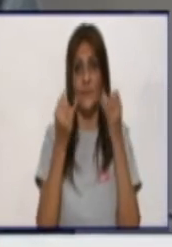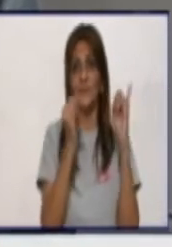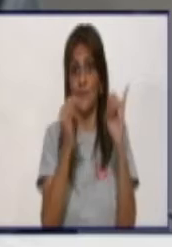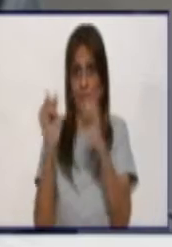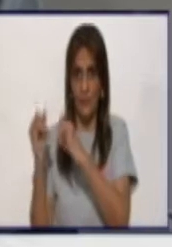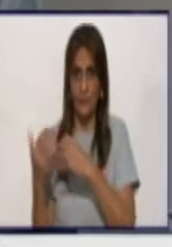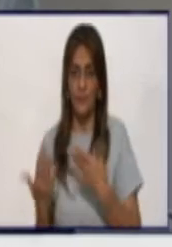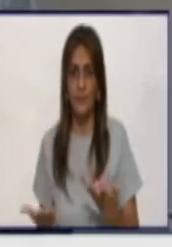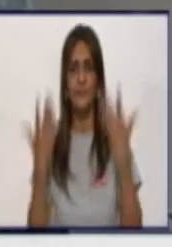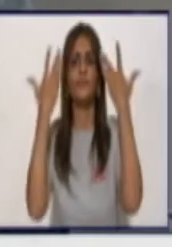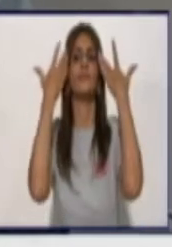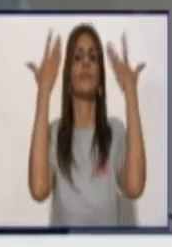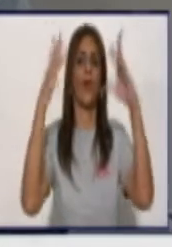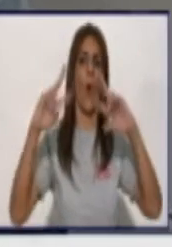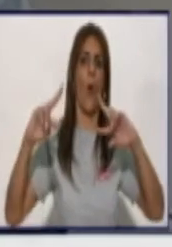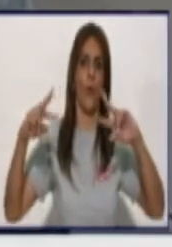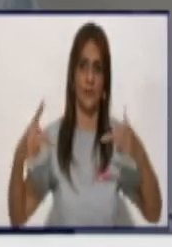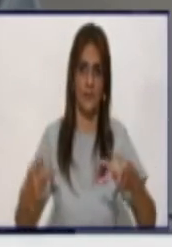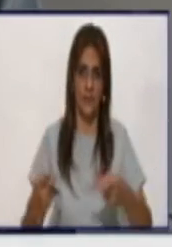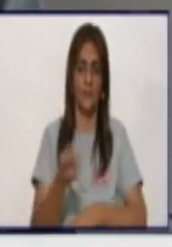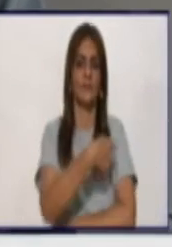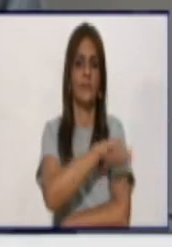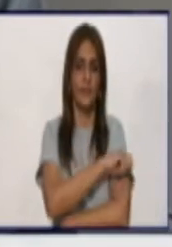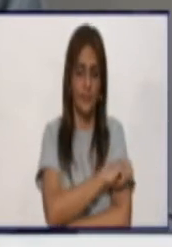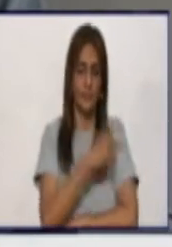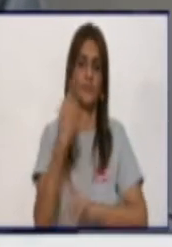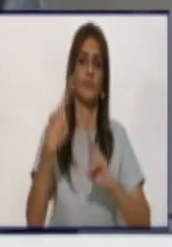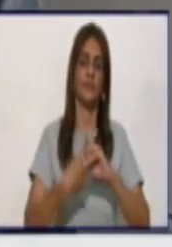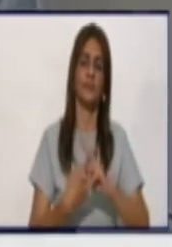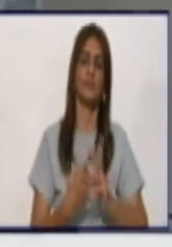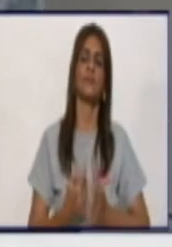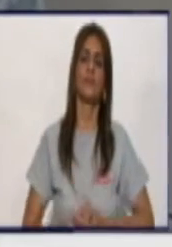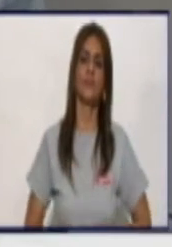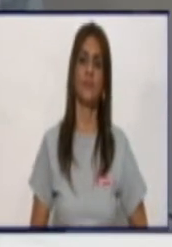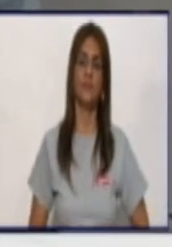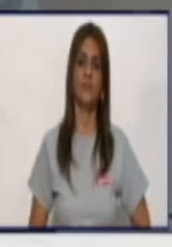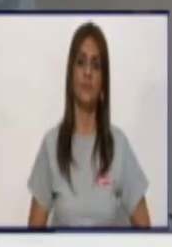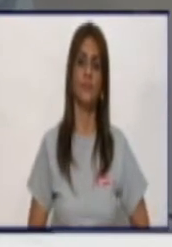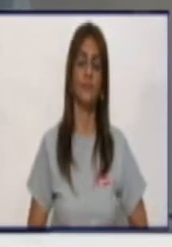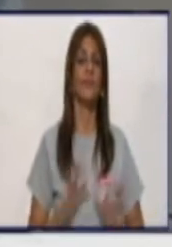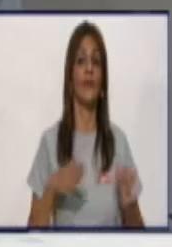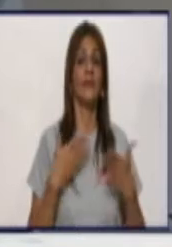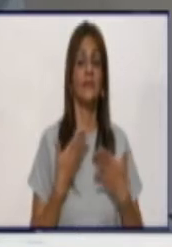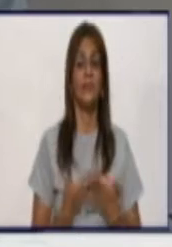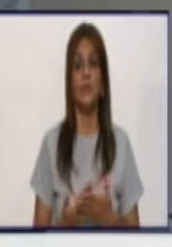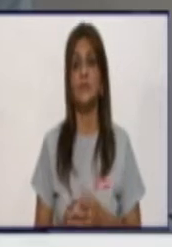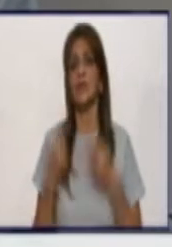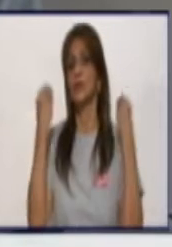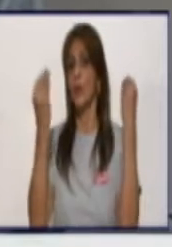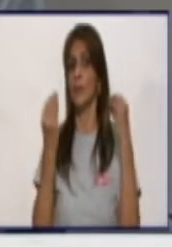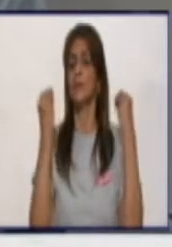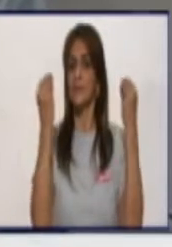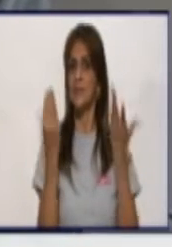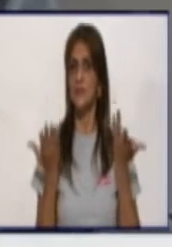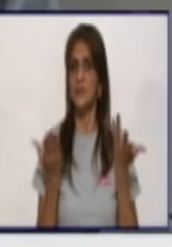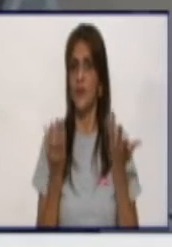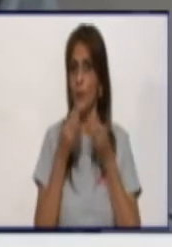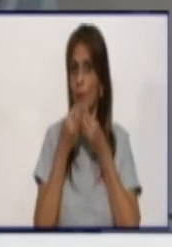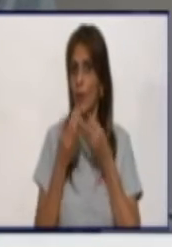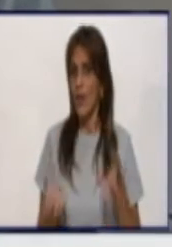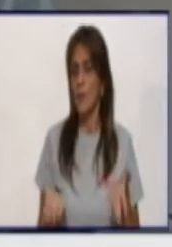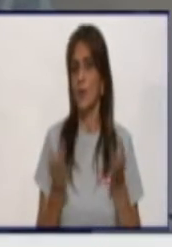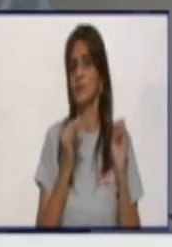de hoy felicitar a los bayameses yo creo que estamos entonces en una buena y en un buen momento para transmitir a nuestro